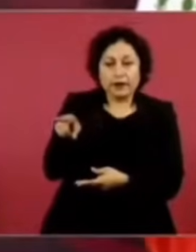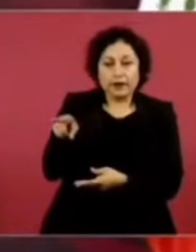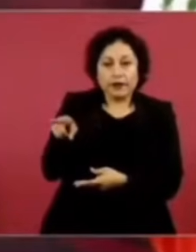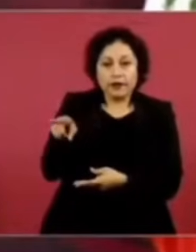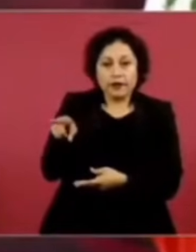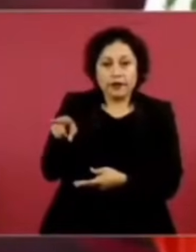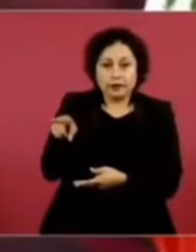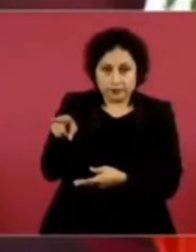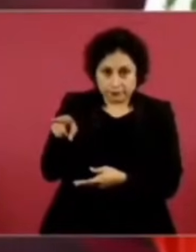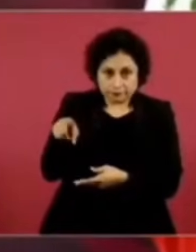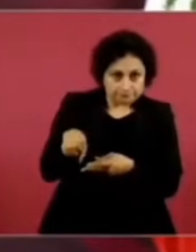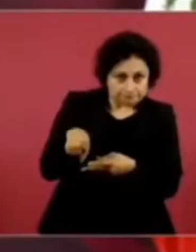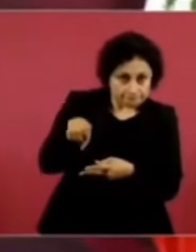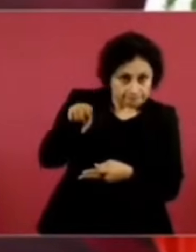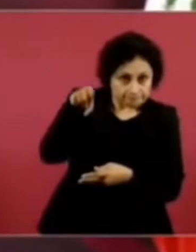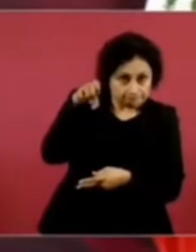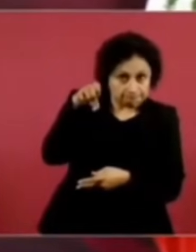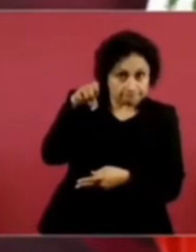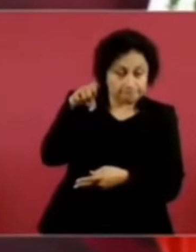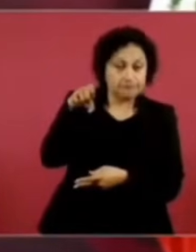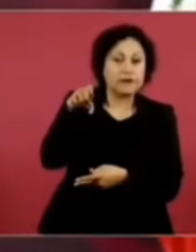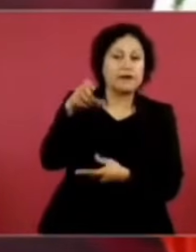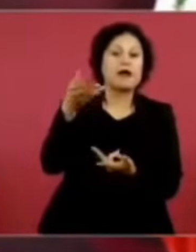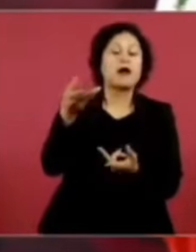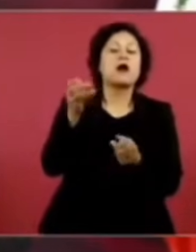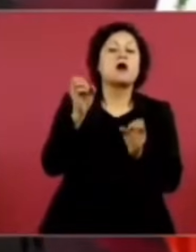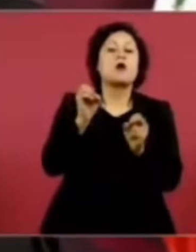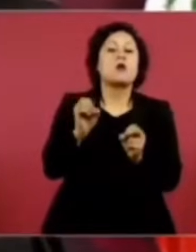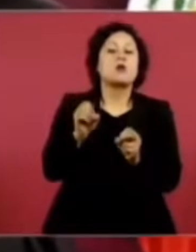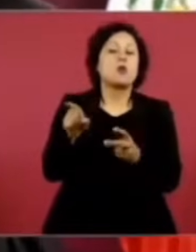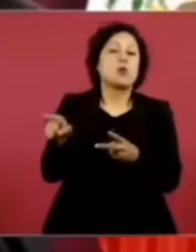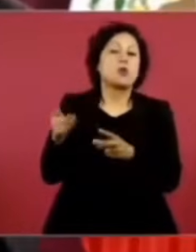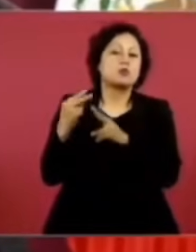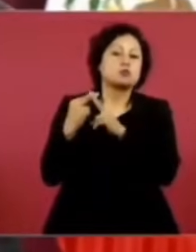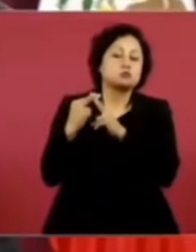tantos años de